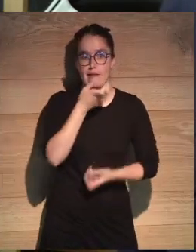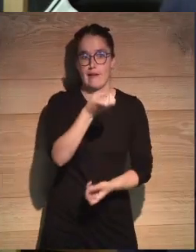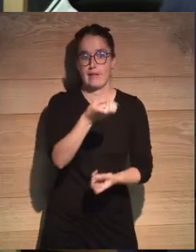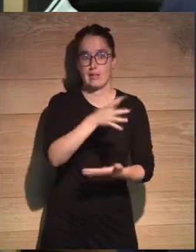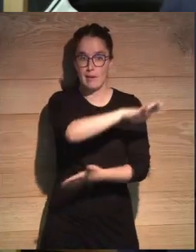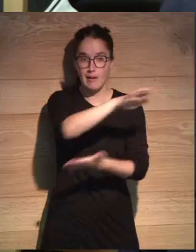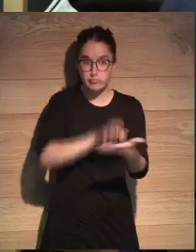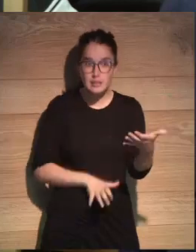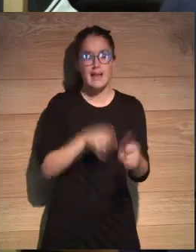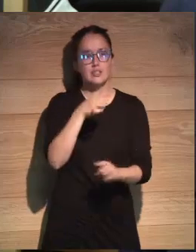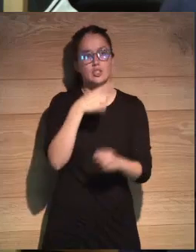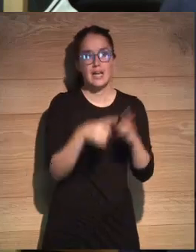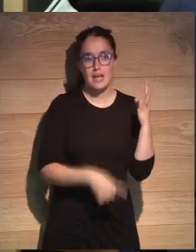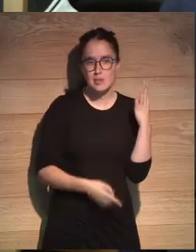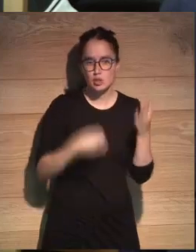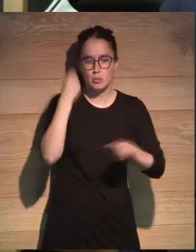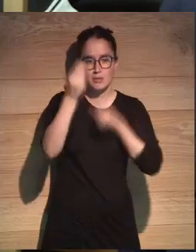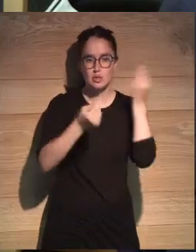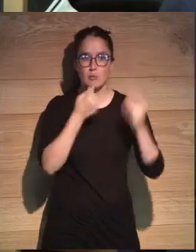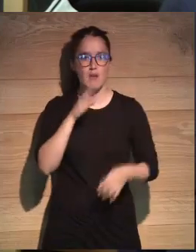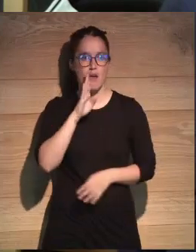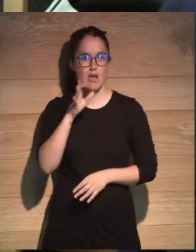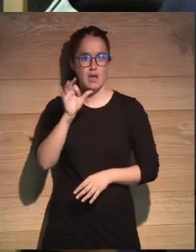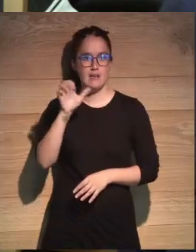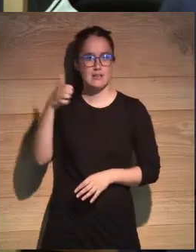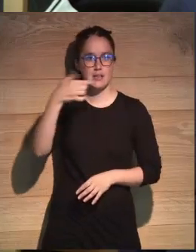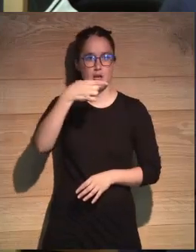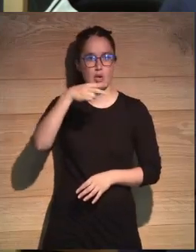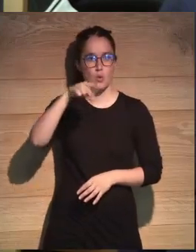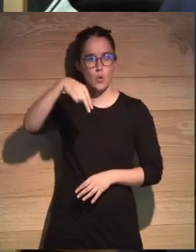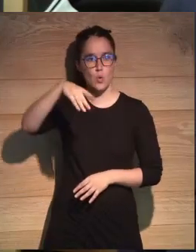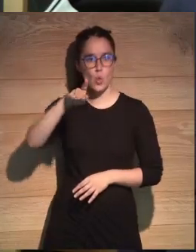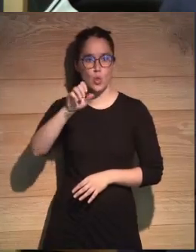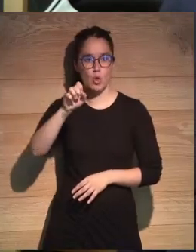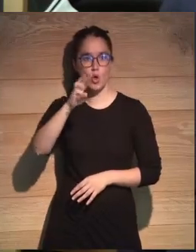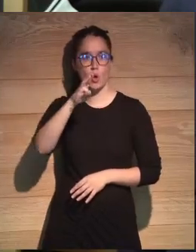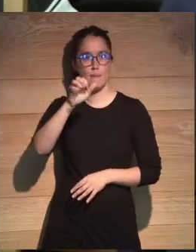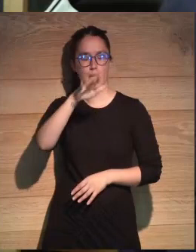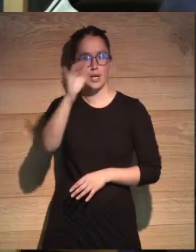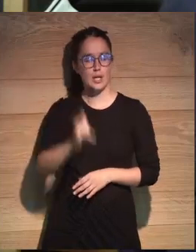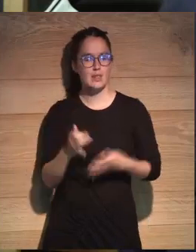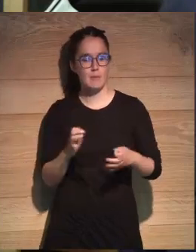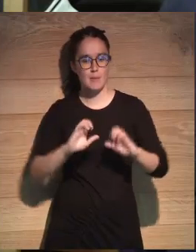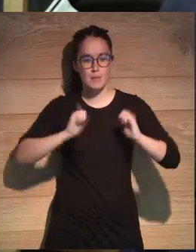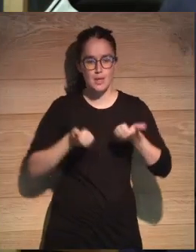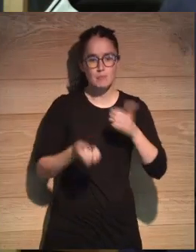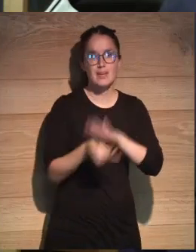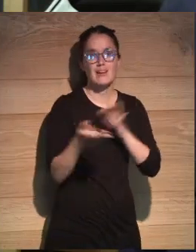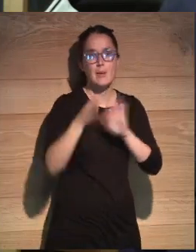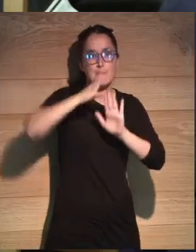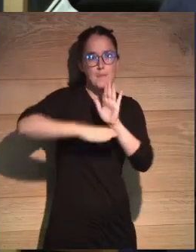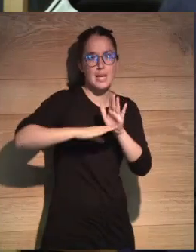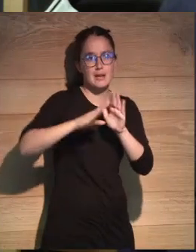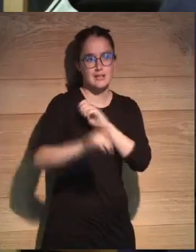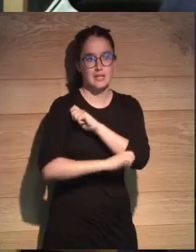de elementos, yo creo que, como comentaba Segundo Piriz antes, hay que ponerlos sobre la mesa en un plan estratégico.